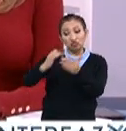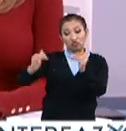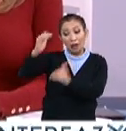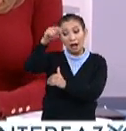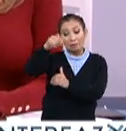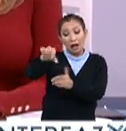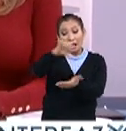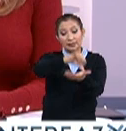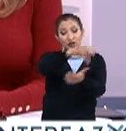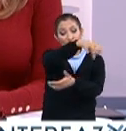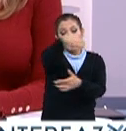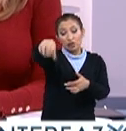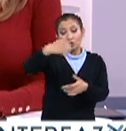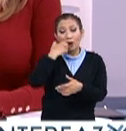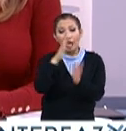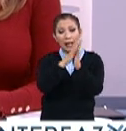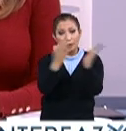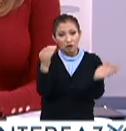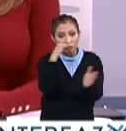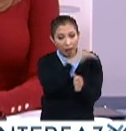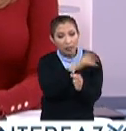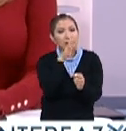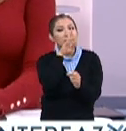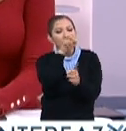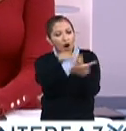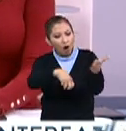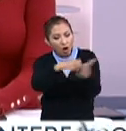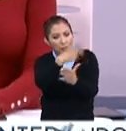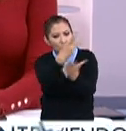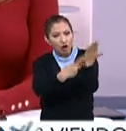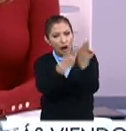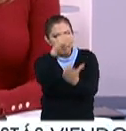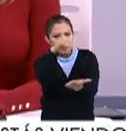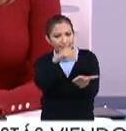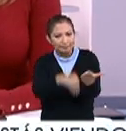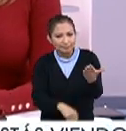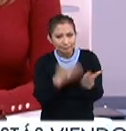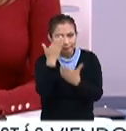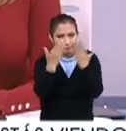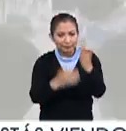la creación de centros escolares, libros de texto y mejora en los planes de estudio.